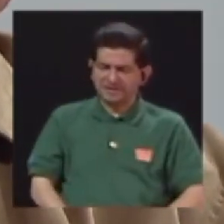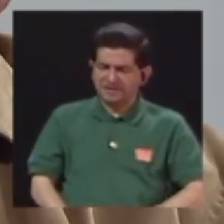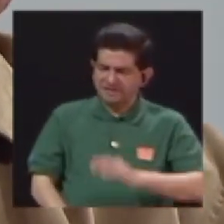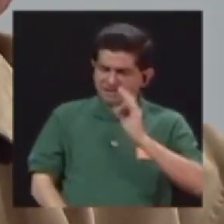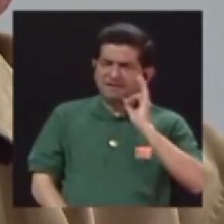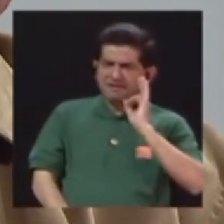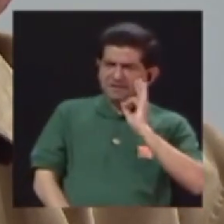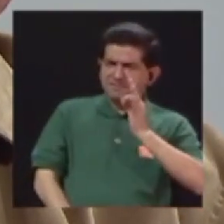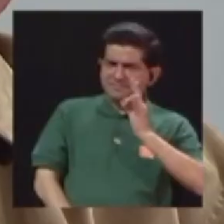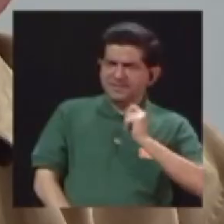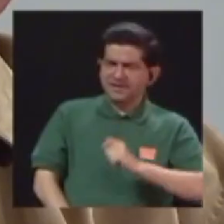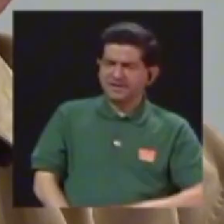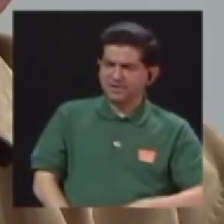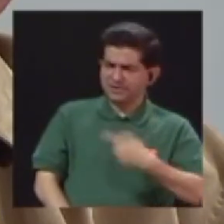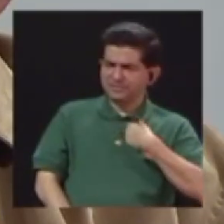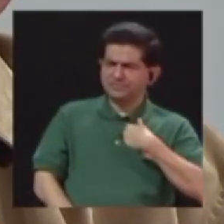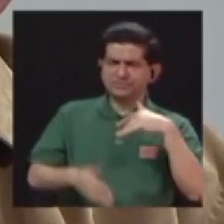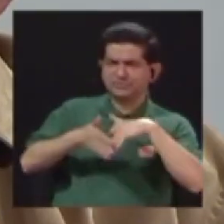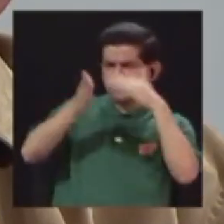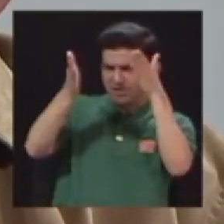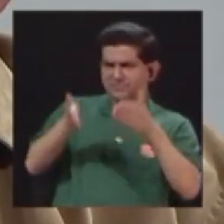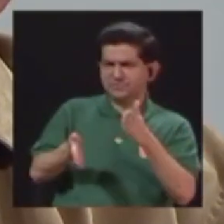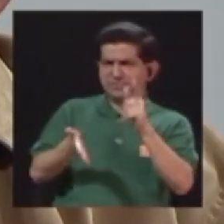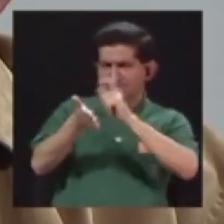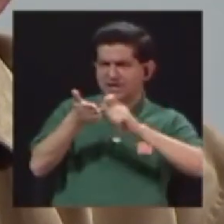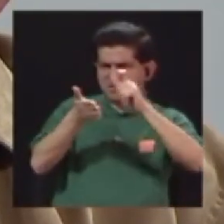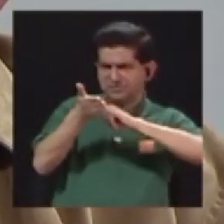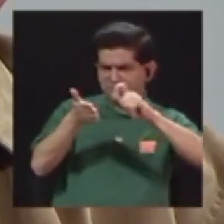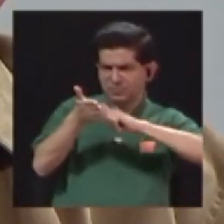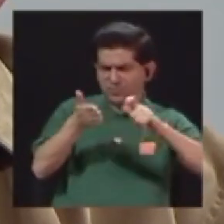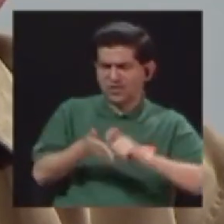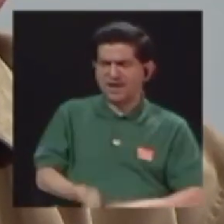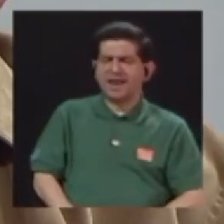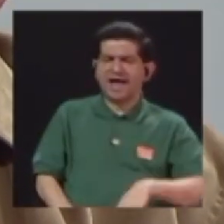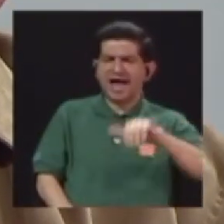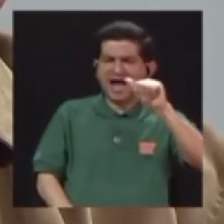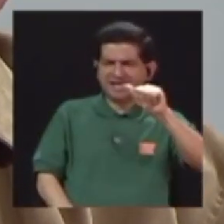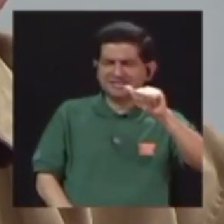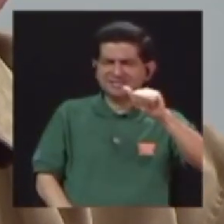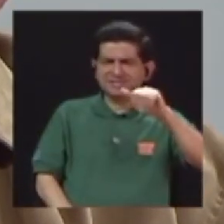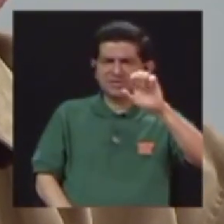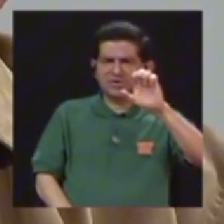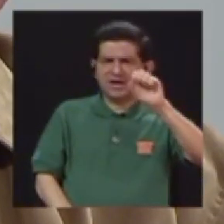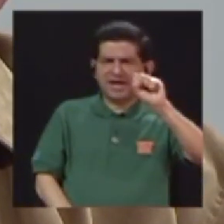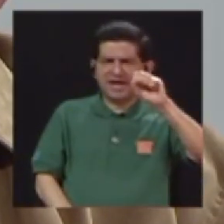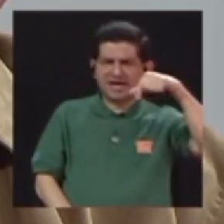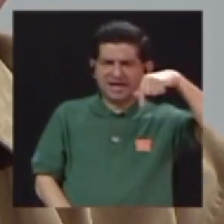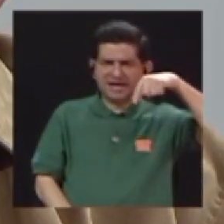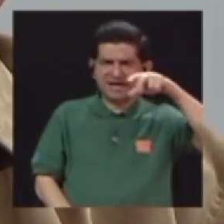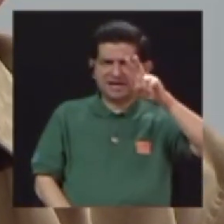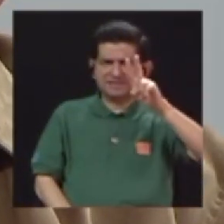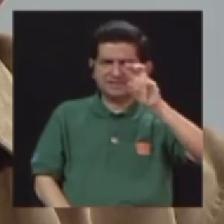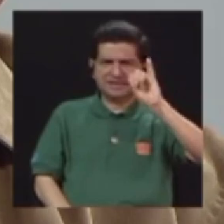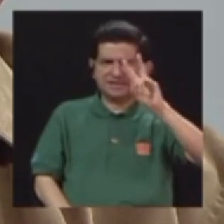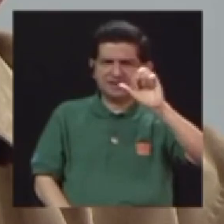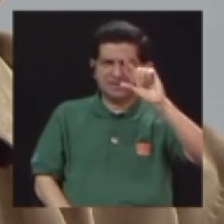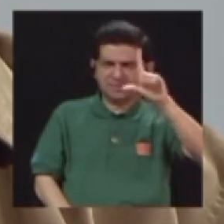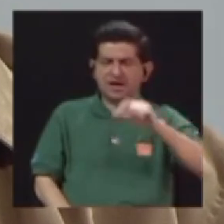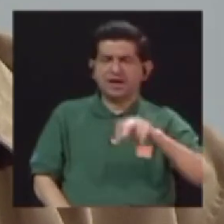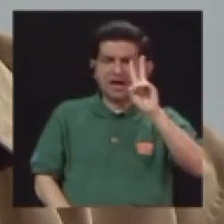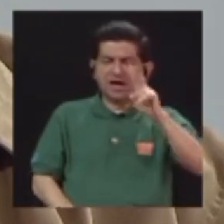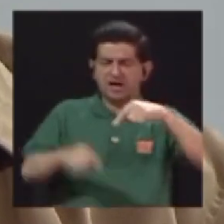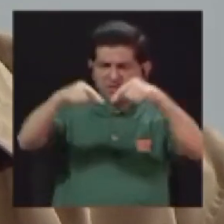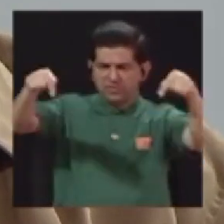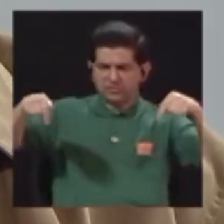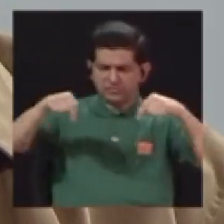Bueno, yo fui alumno en la escuela Ascensión Esquivel, que quedaba a 2 cuadras de mi casa. Mi